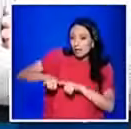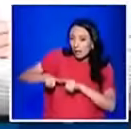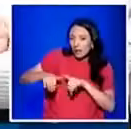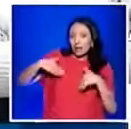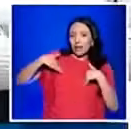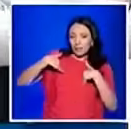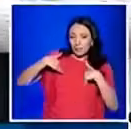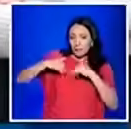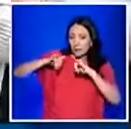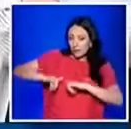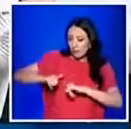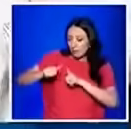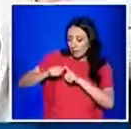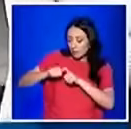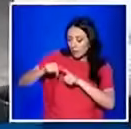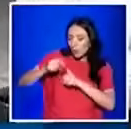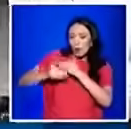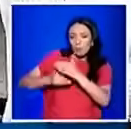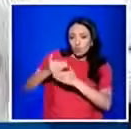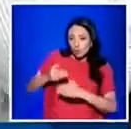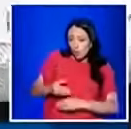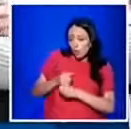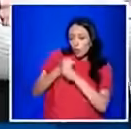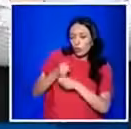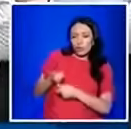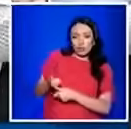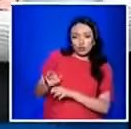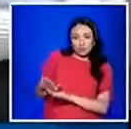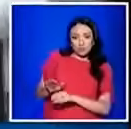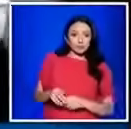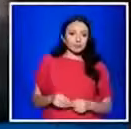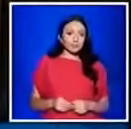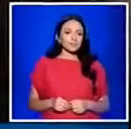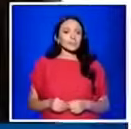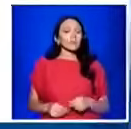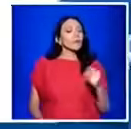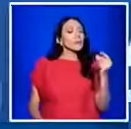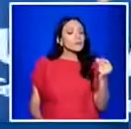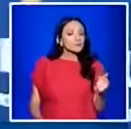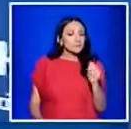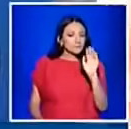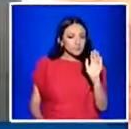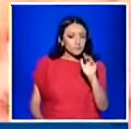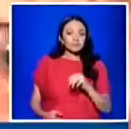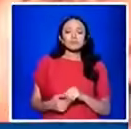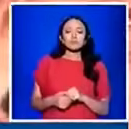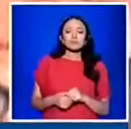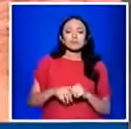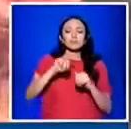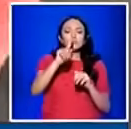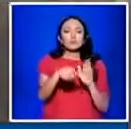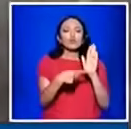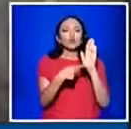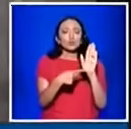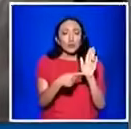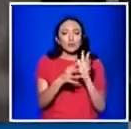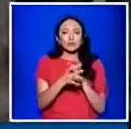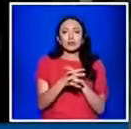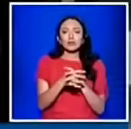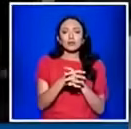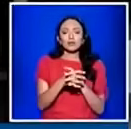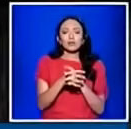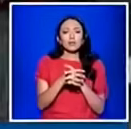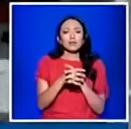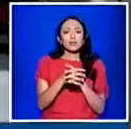animalitos en cada cantón para que tengan un proceso de recuperación tranquilo. Listo, rápidamente vamos a mostrarles a ustedes sobre este proceso